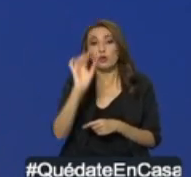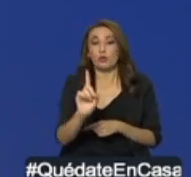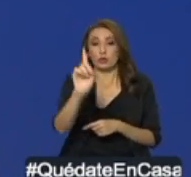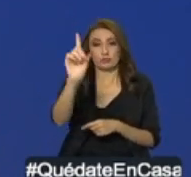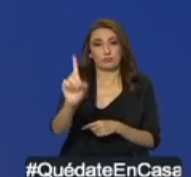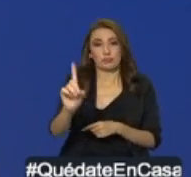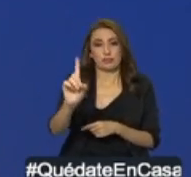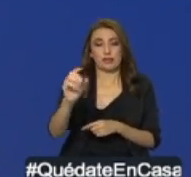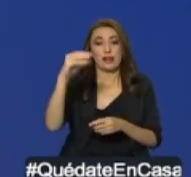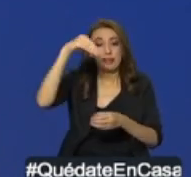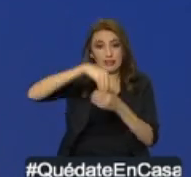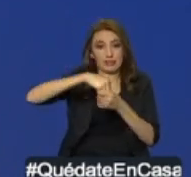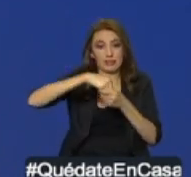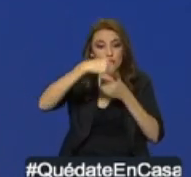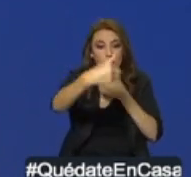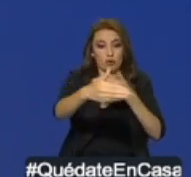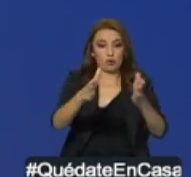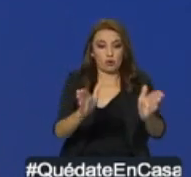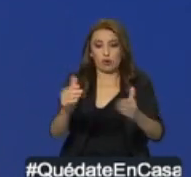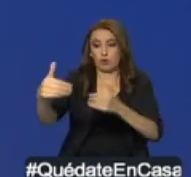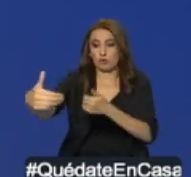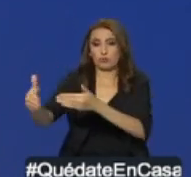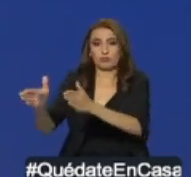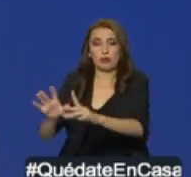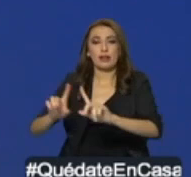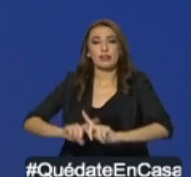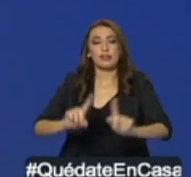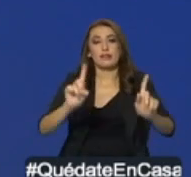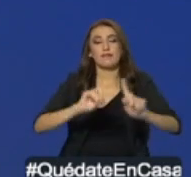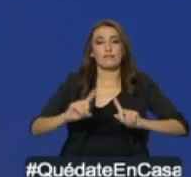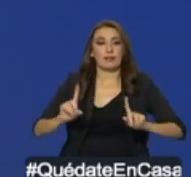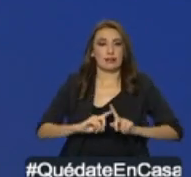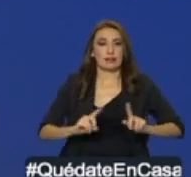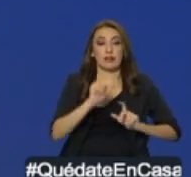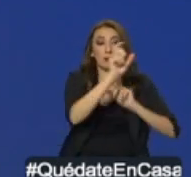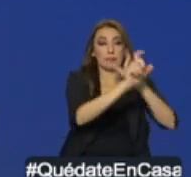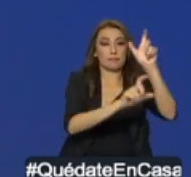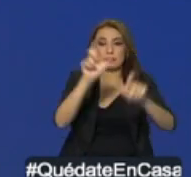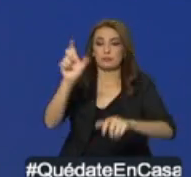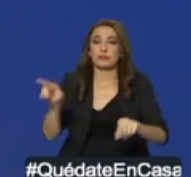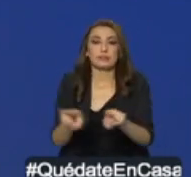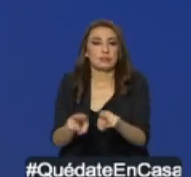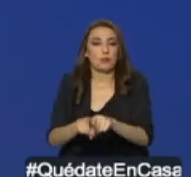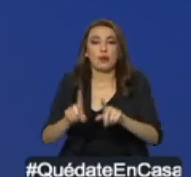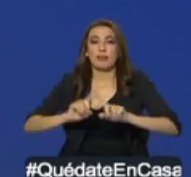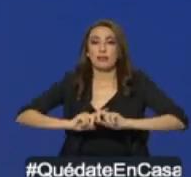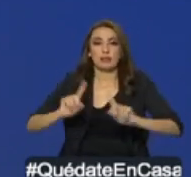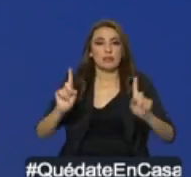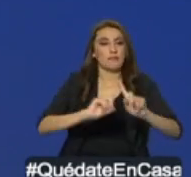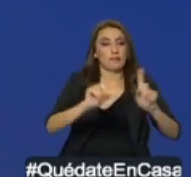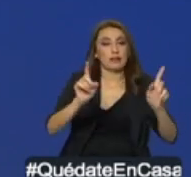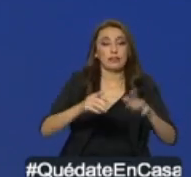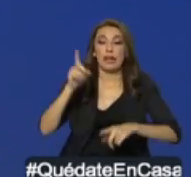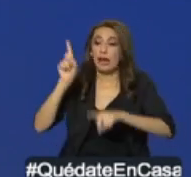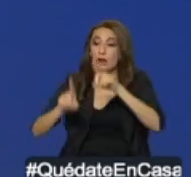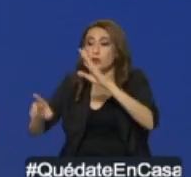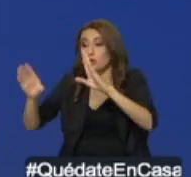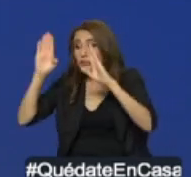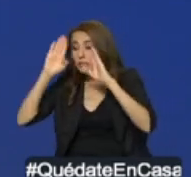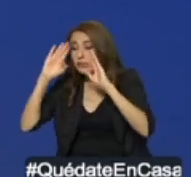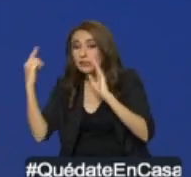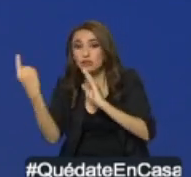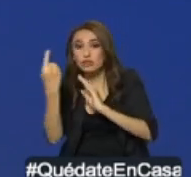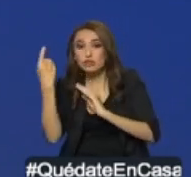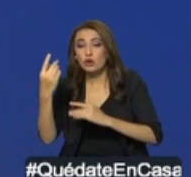separadas con entradas y flujos diferentes con personal distinto para cada zona unos atienden a pacientes con